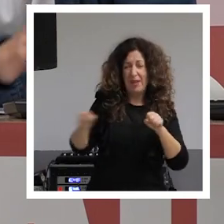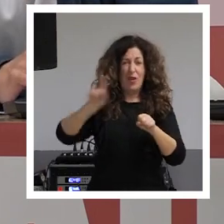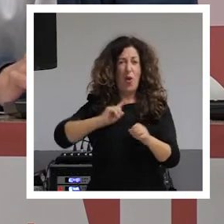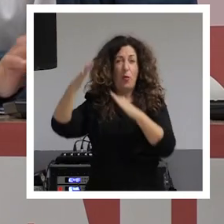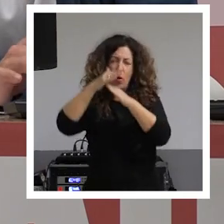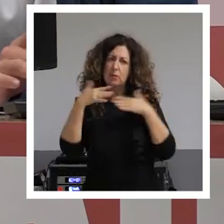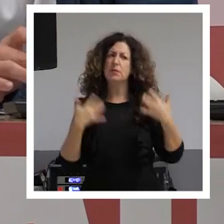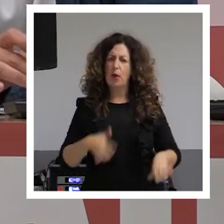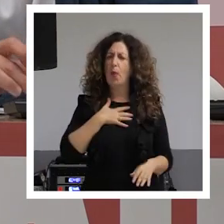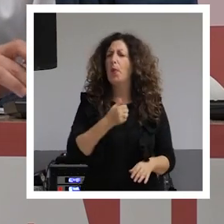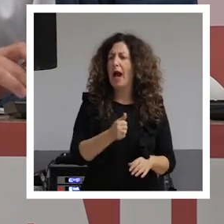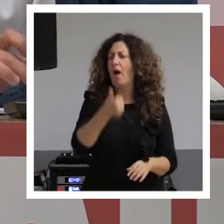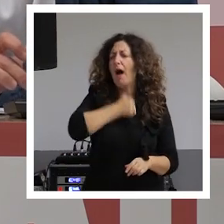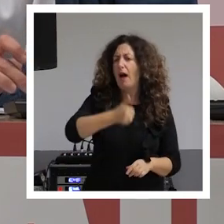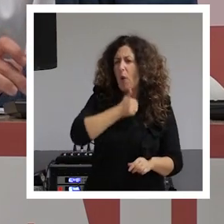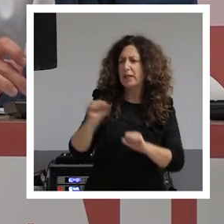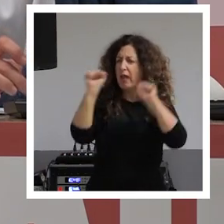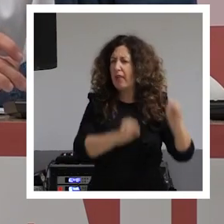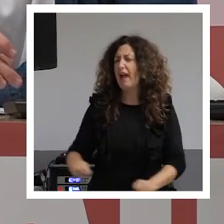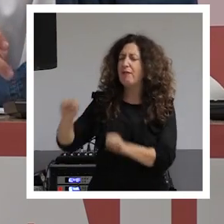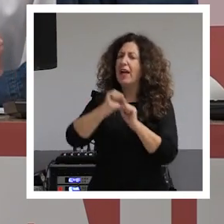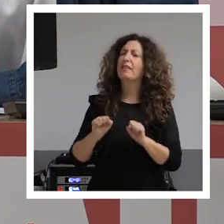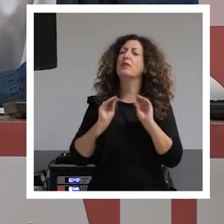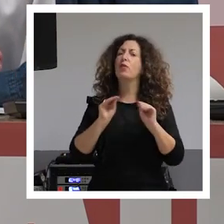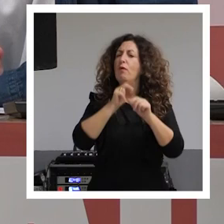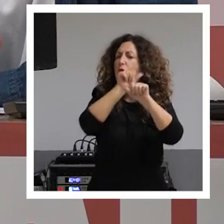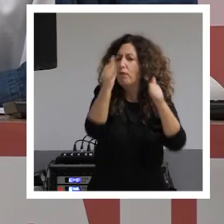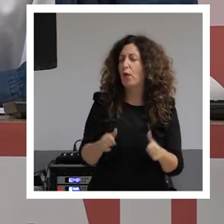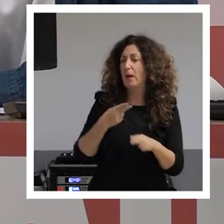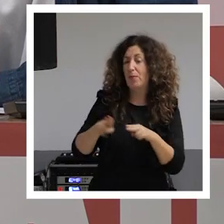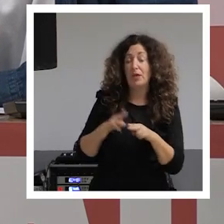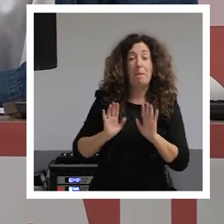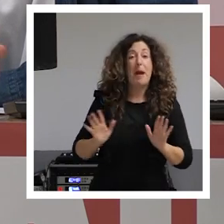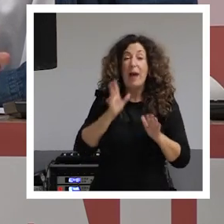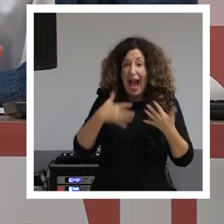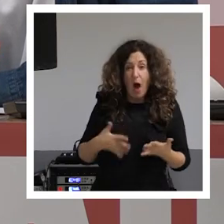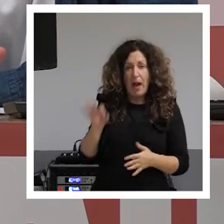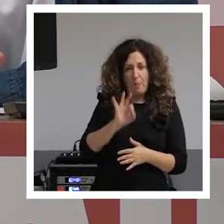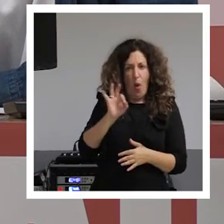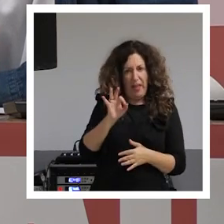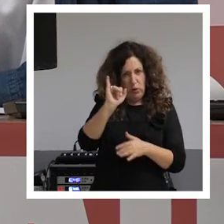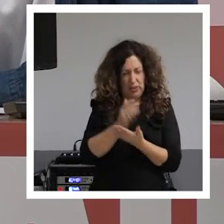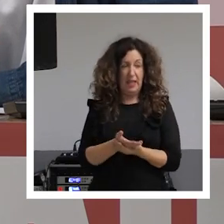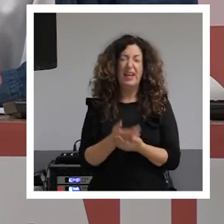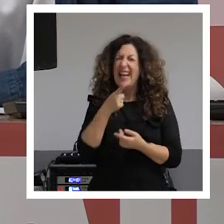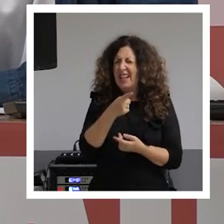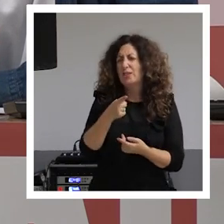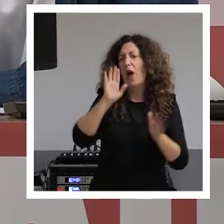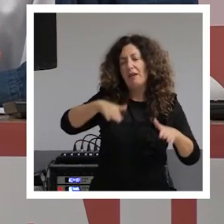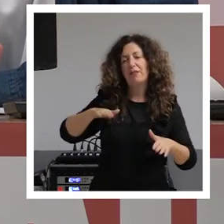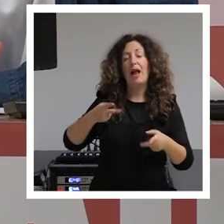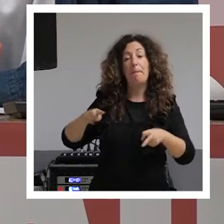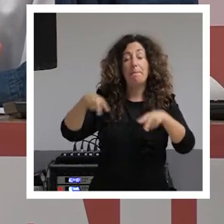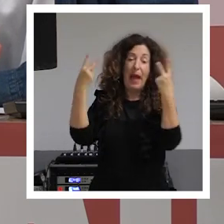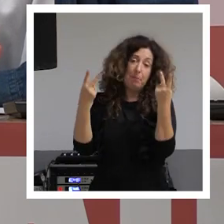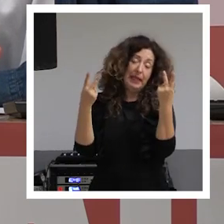valor ese aguante Y esa defensa de una forma de hacer política que solo tiene podemos en este país es lo que realmente nos va a permitir